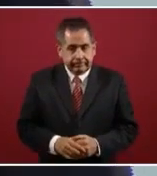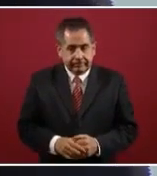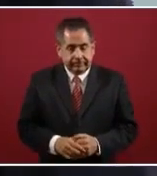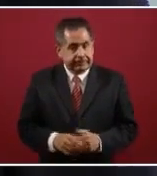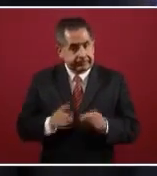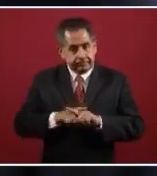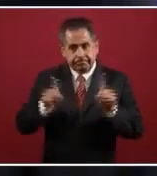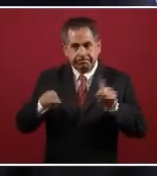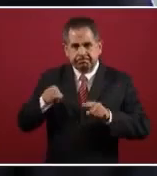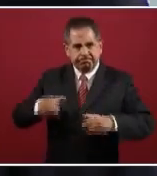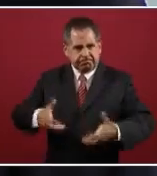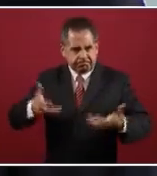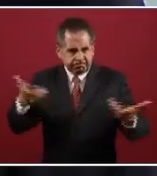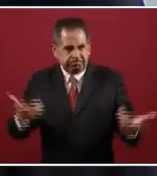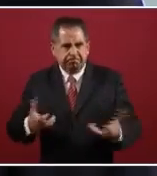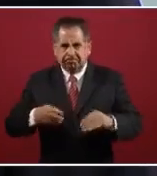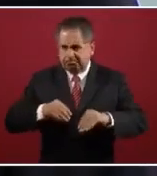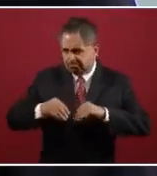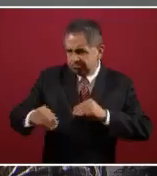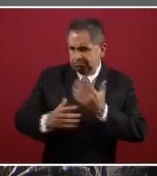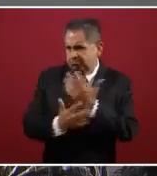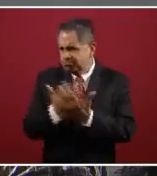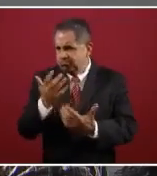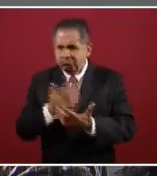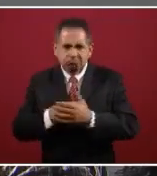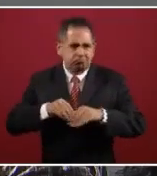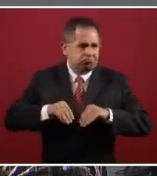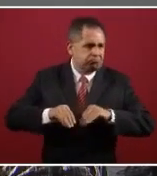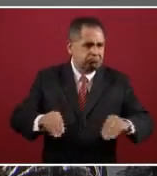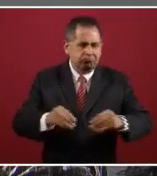Estas son actividades productivas.